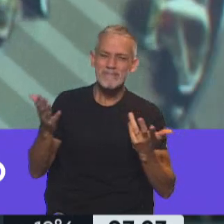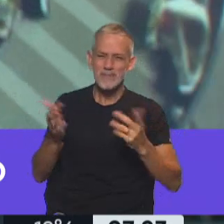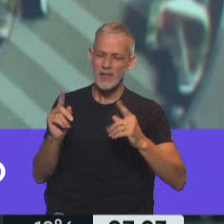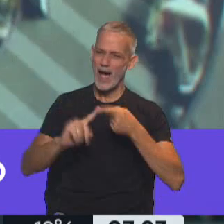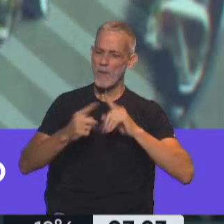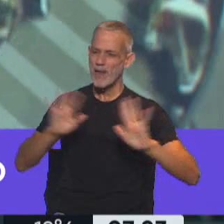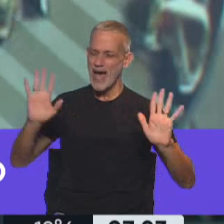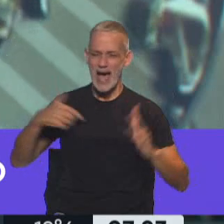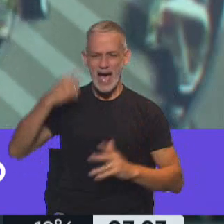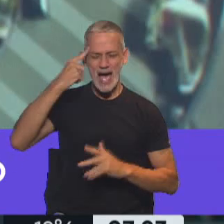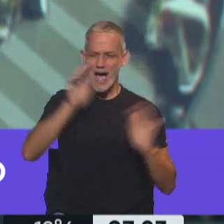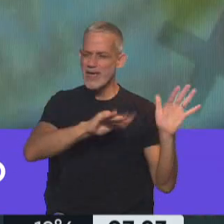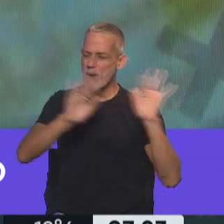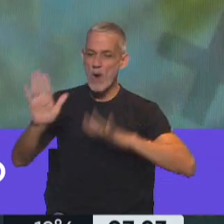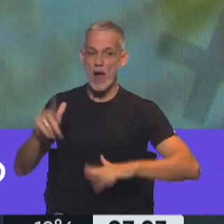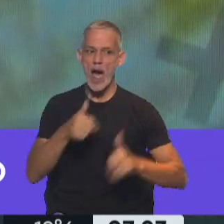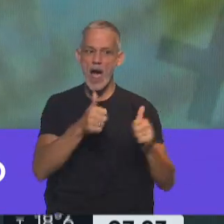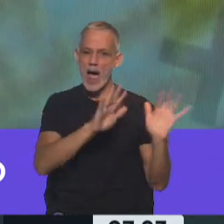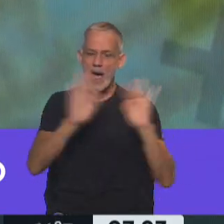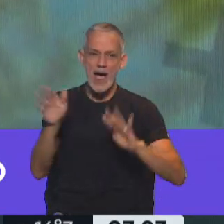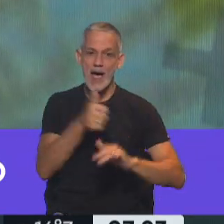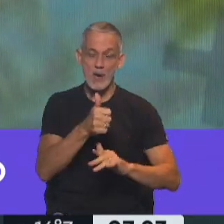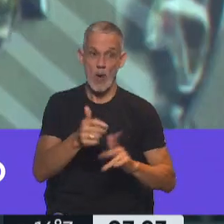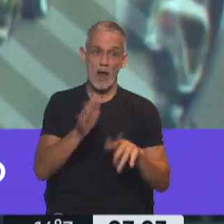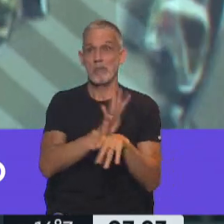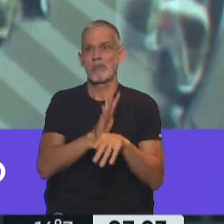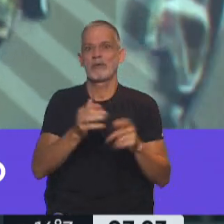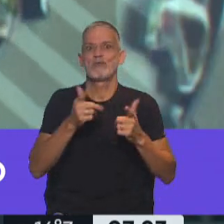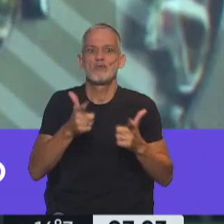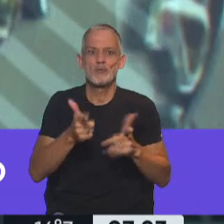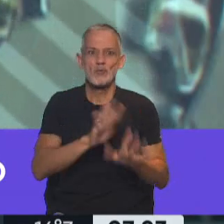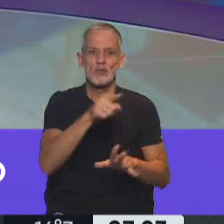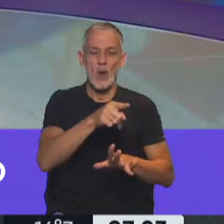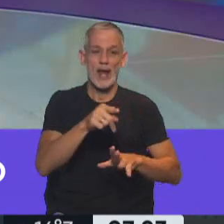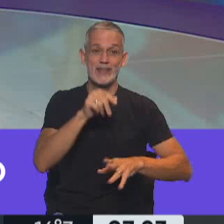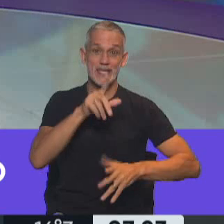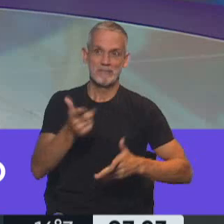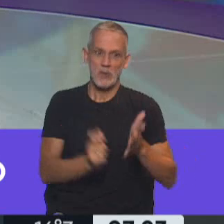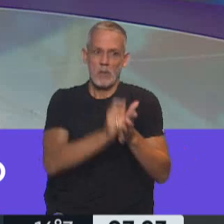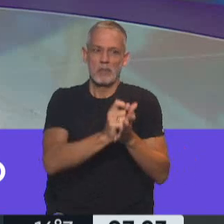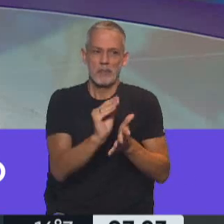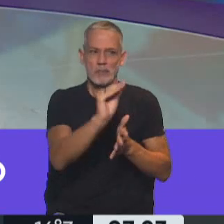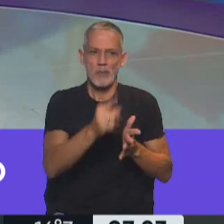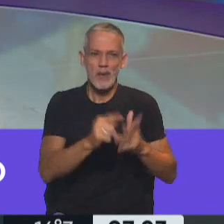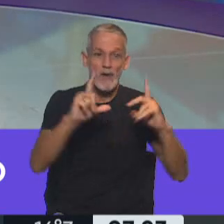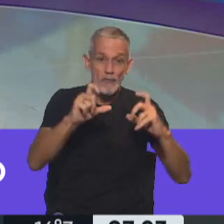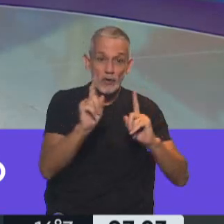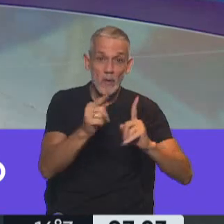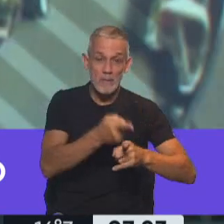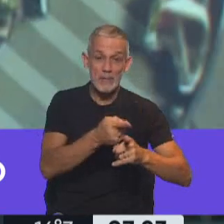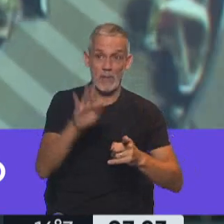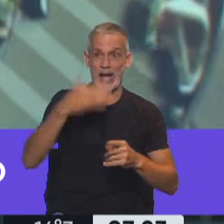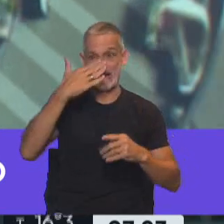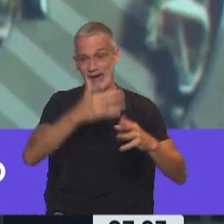mí me trajo buenos augurios. Es la foto cábala entonces. No sé. Es la foto que publicaron como cábala para que el resultado sea finalmente